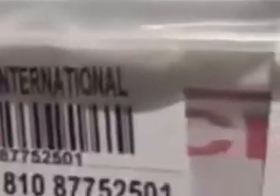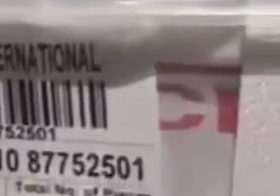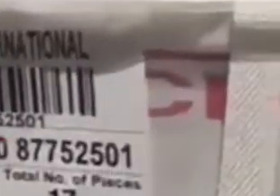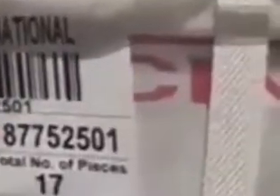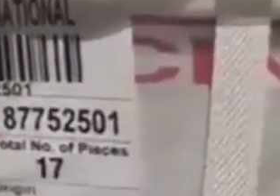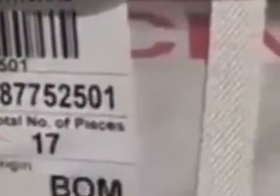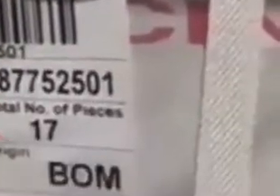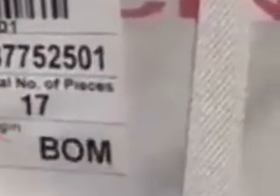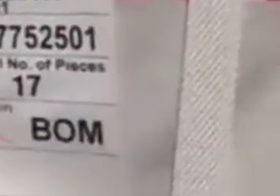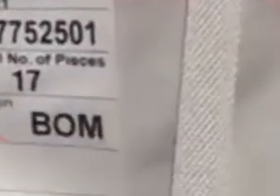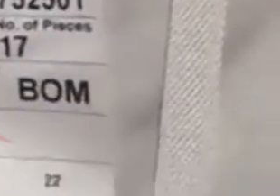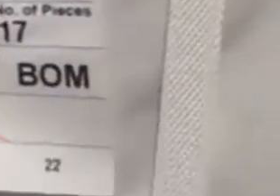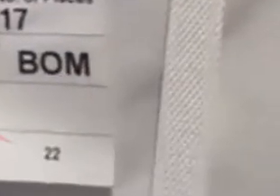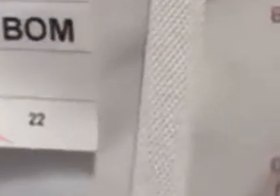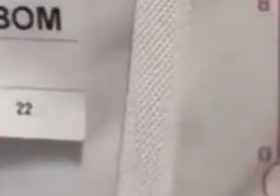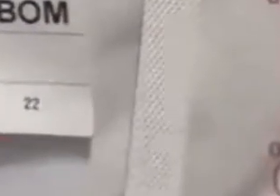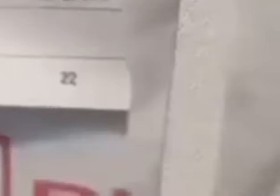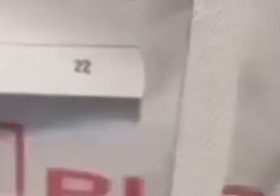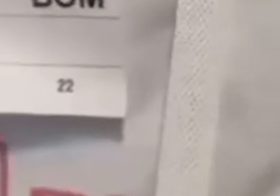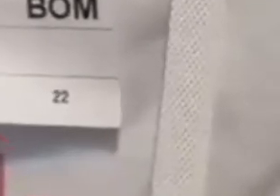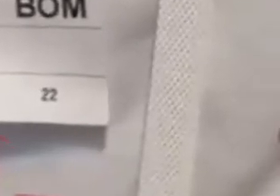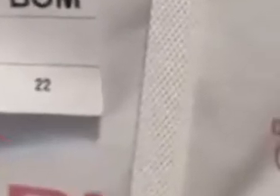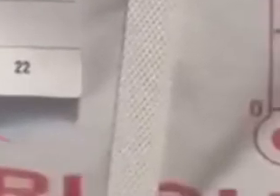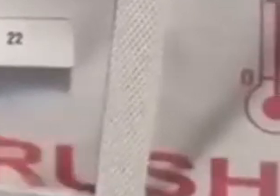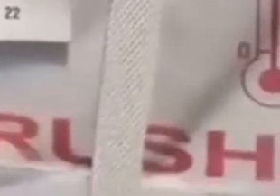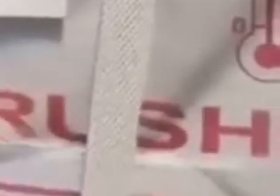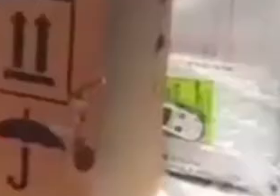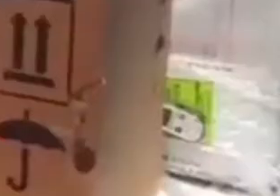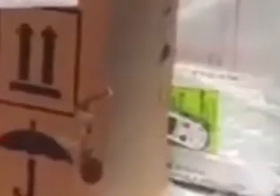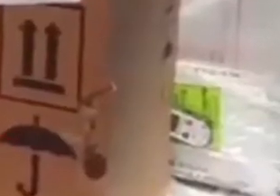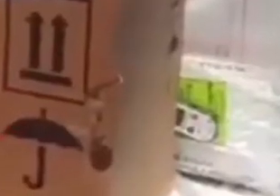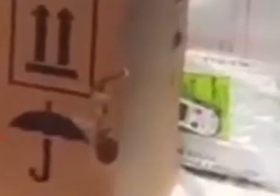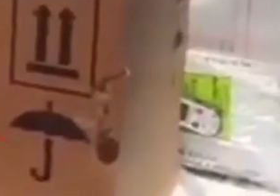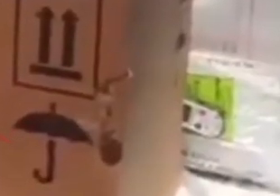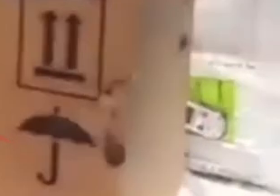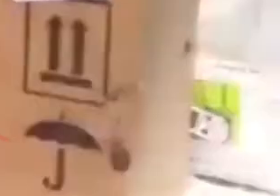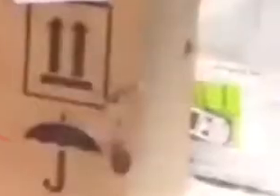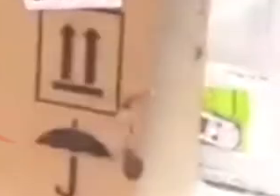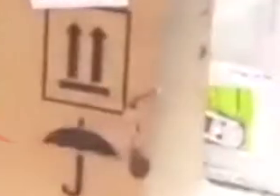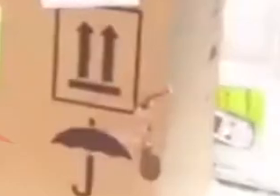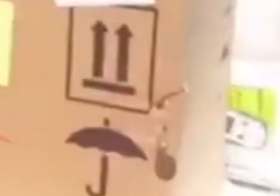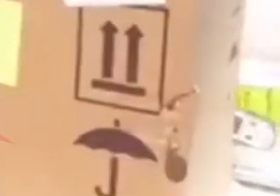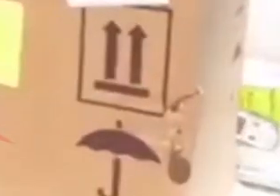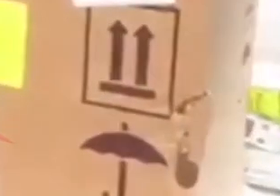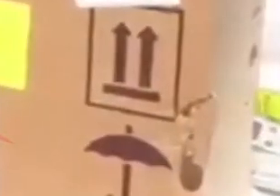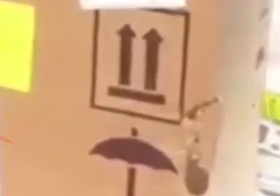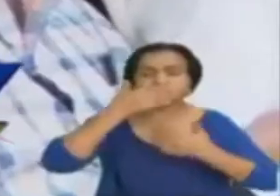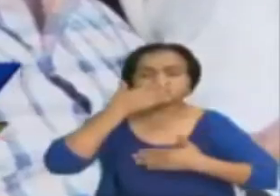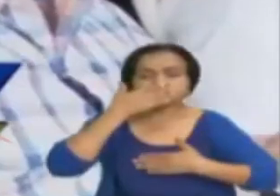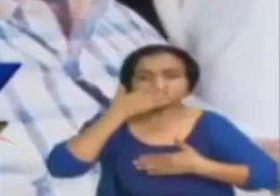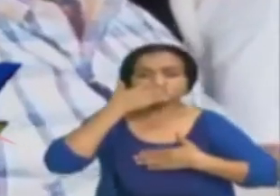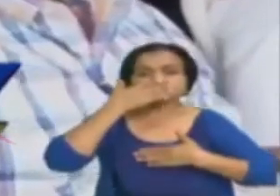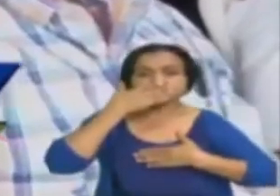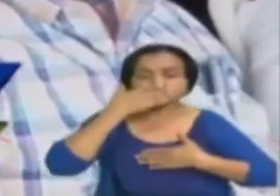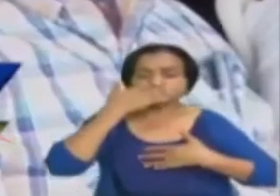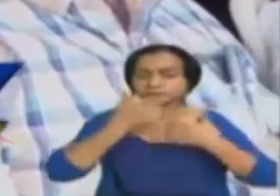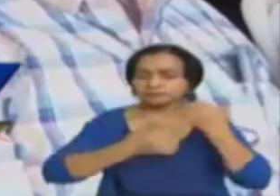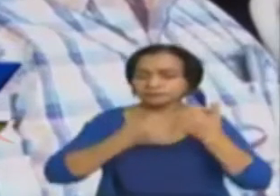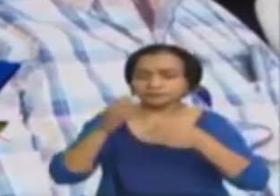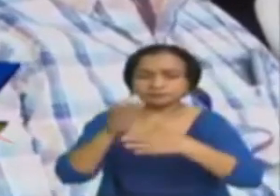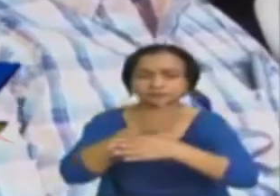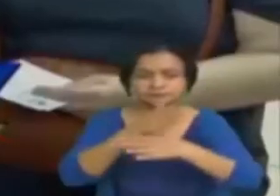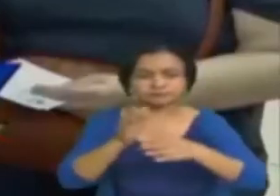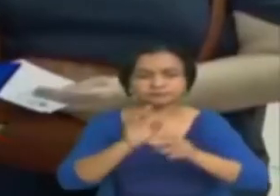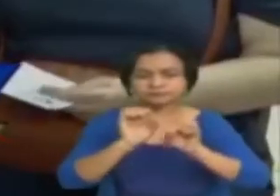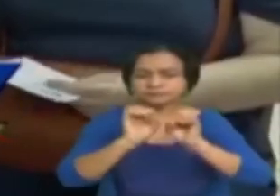COVID-19 en Managua, Ciudad Sandino, El Castillo y San Pancho de Río San Juan. Aquí estamos, a las puertas de un fin de semana, pero ya